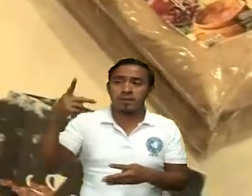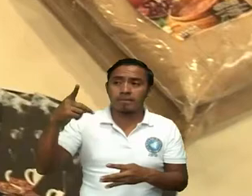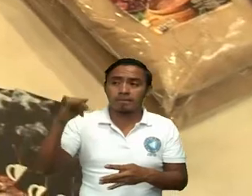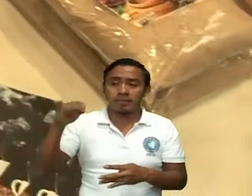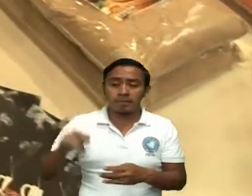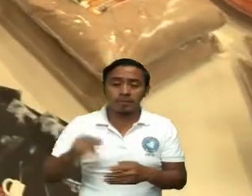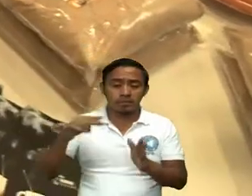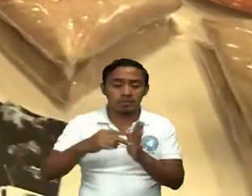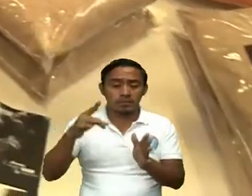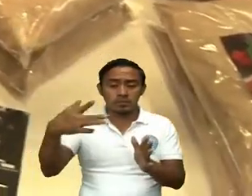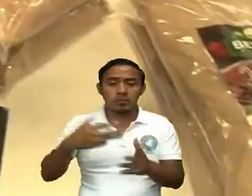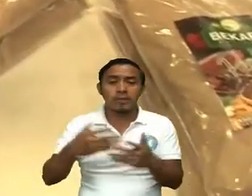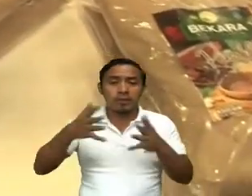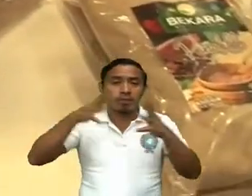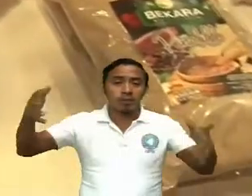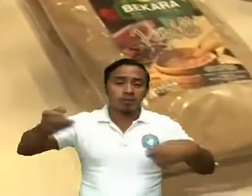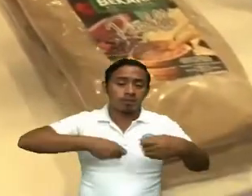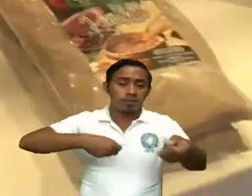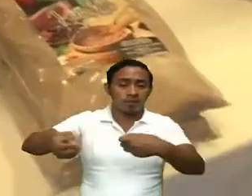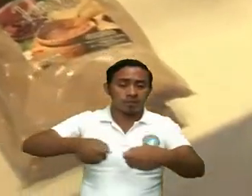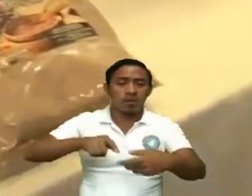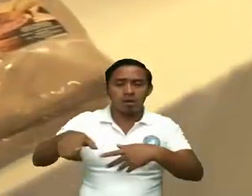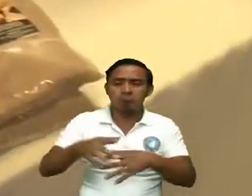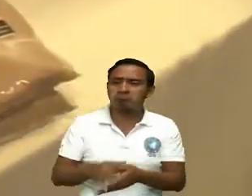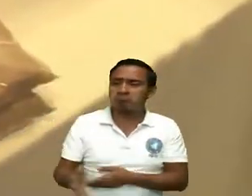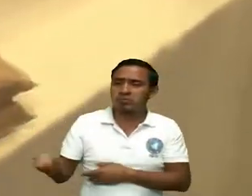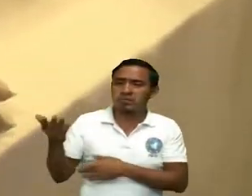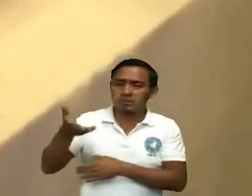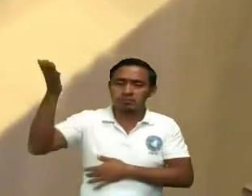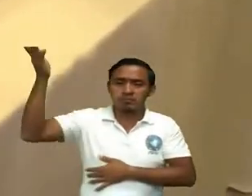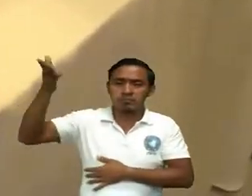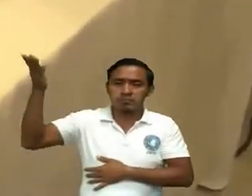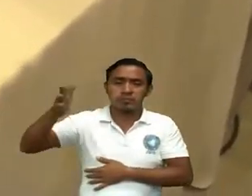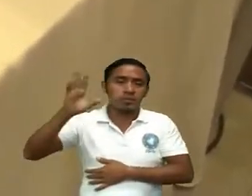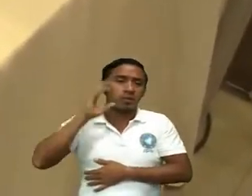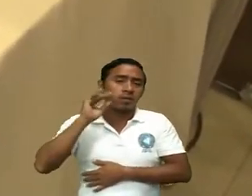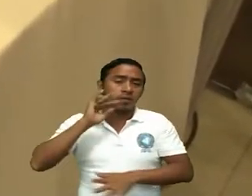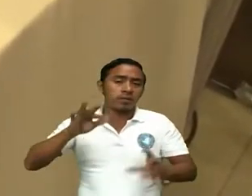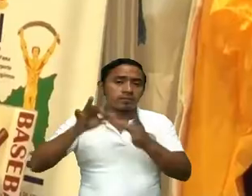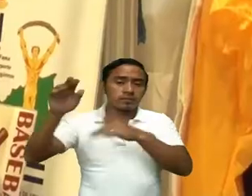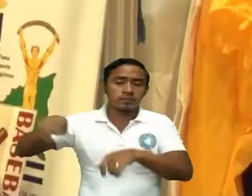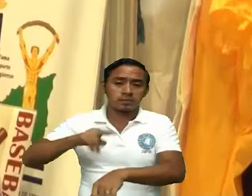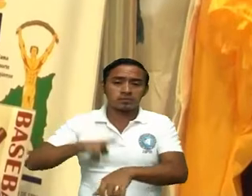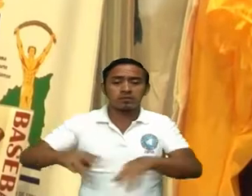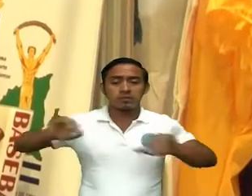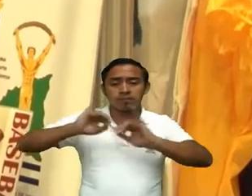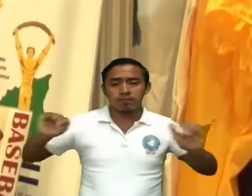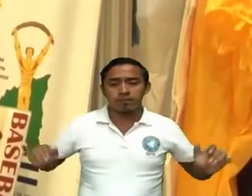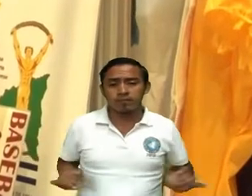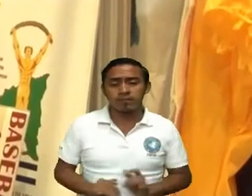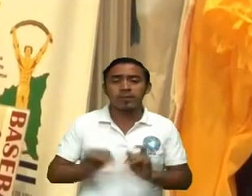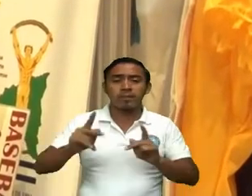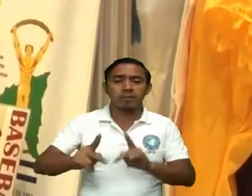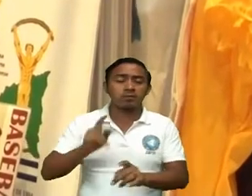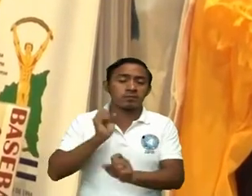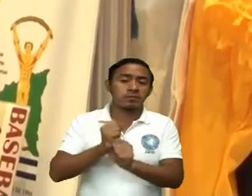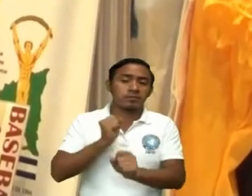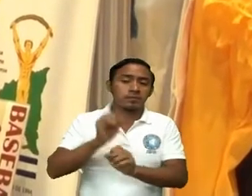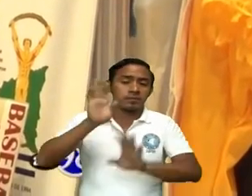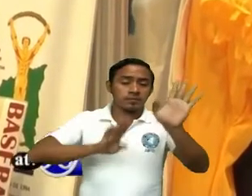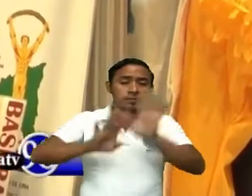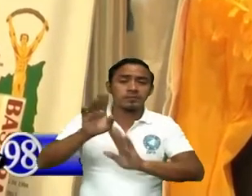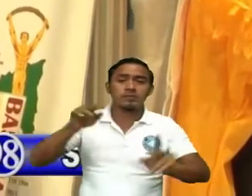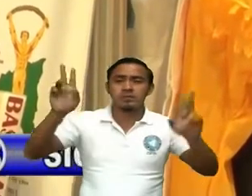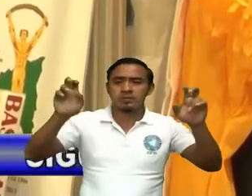2019, proyectada a grandes negocios, se le brindará conferencias con especialistas nacionales e internacionales a los protagonistas